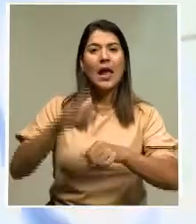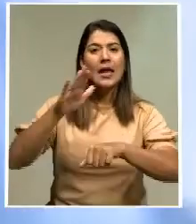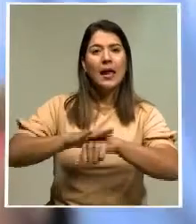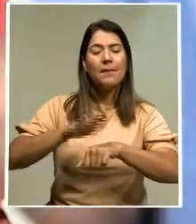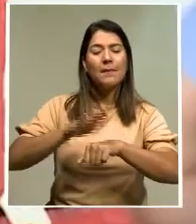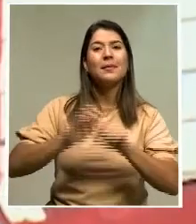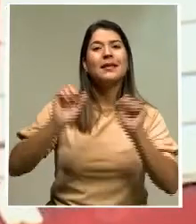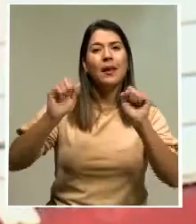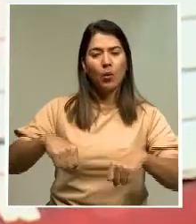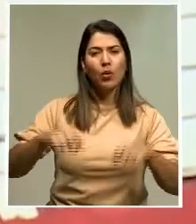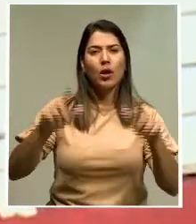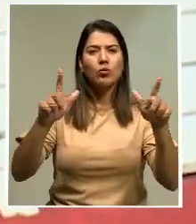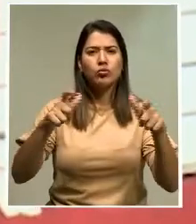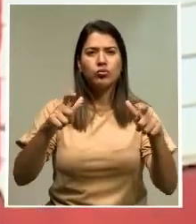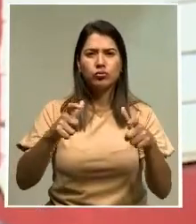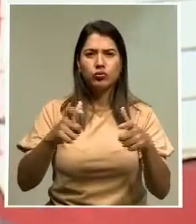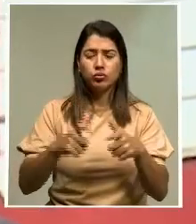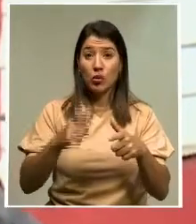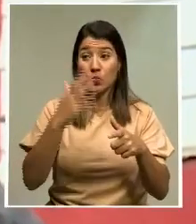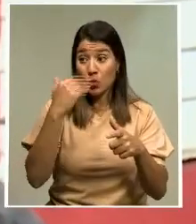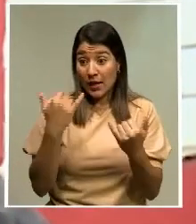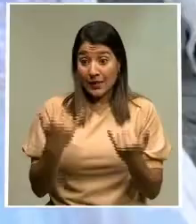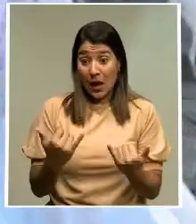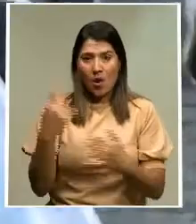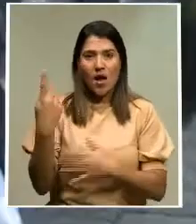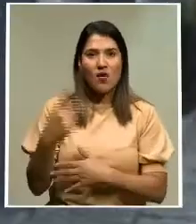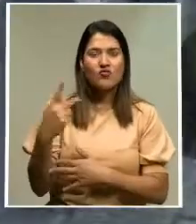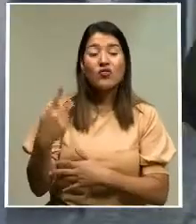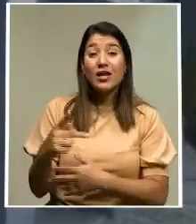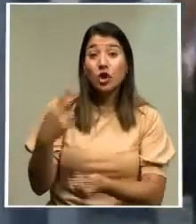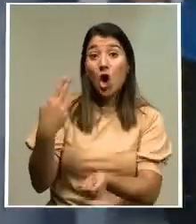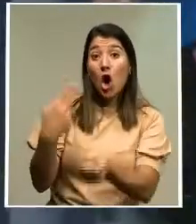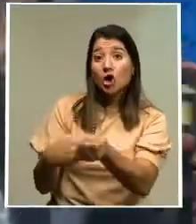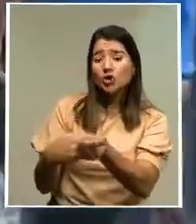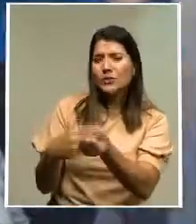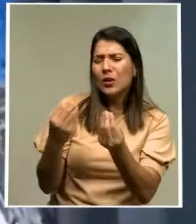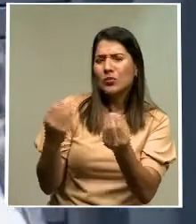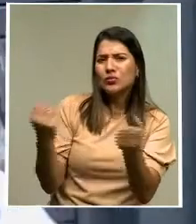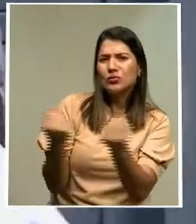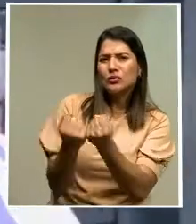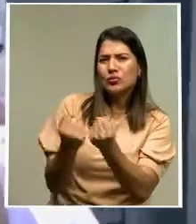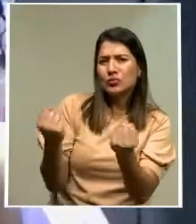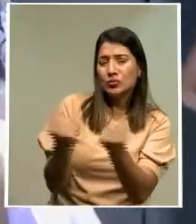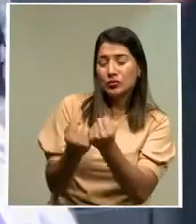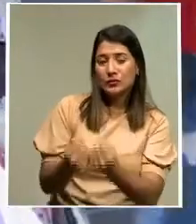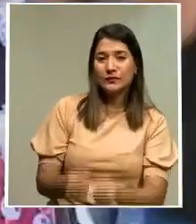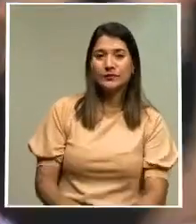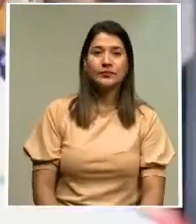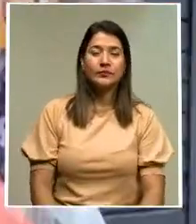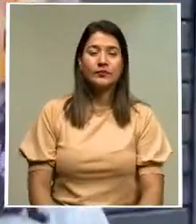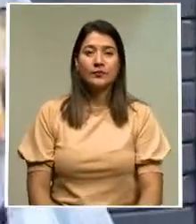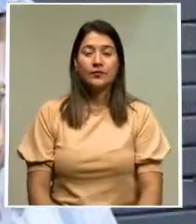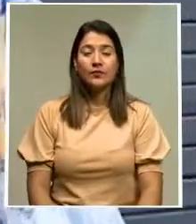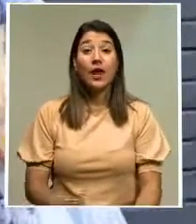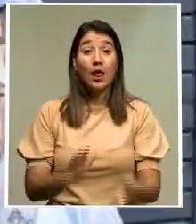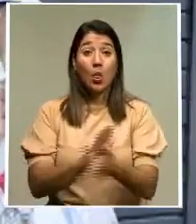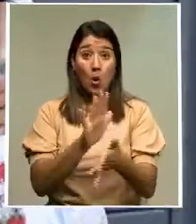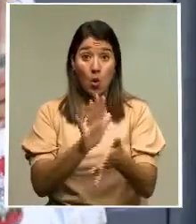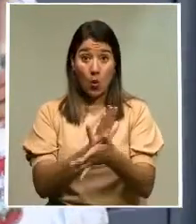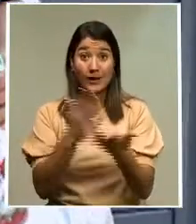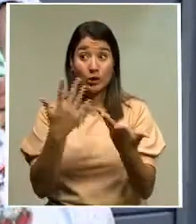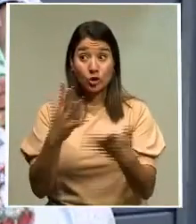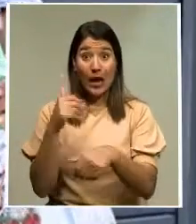ya amenazan con colapsar por completo el muy cansado sistema de salud. El documento fue